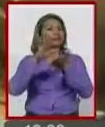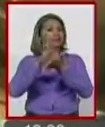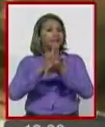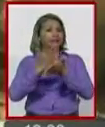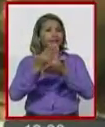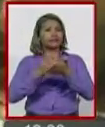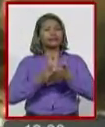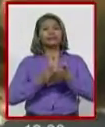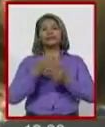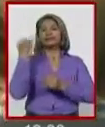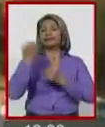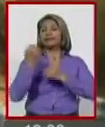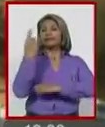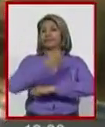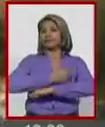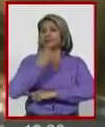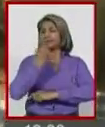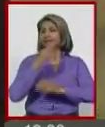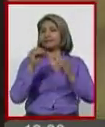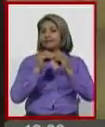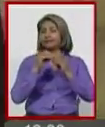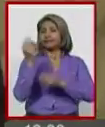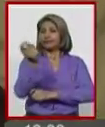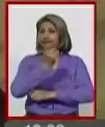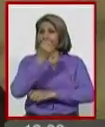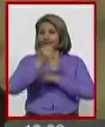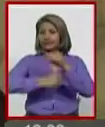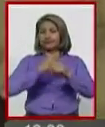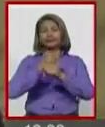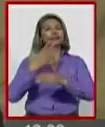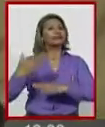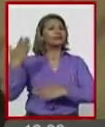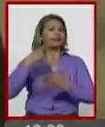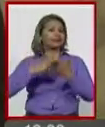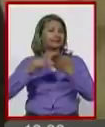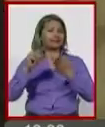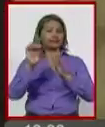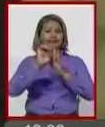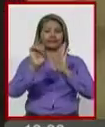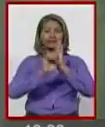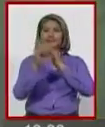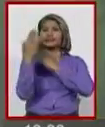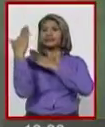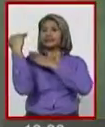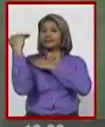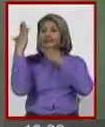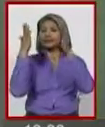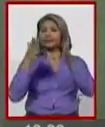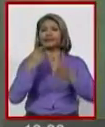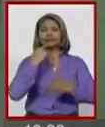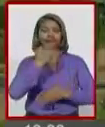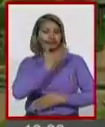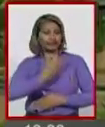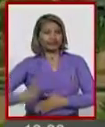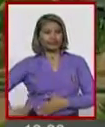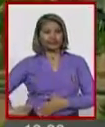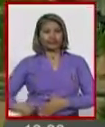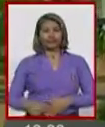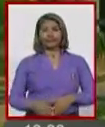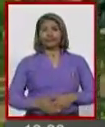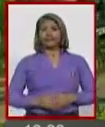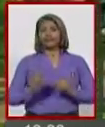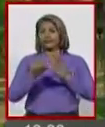en manifestaciones en los últimos días. Uno de los mayores logros de este año pasado fue la aprobación del Estatuto Cruceño, afirmó el presidente de la